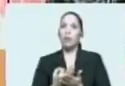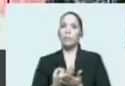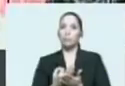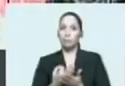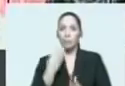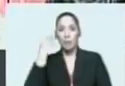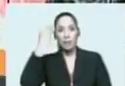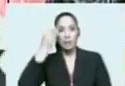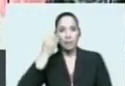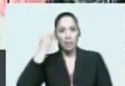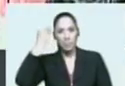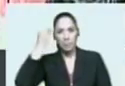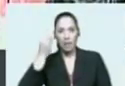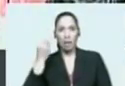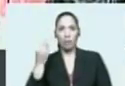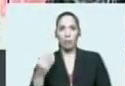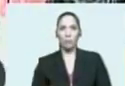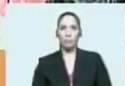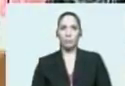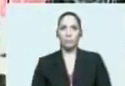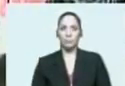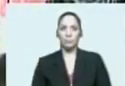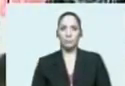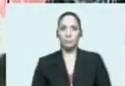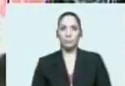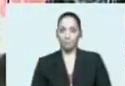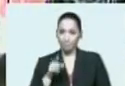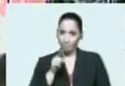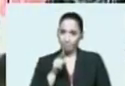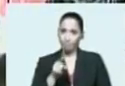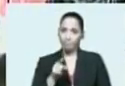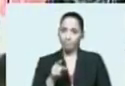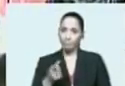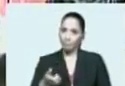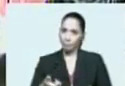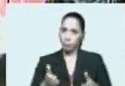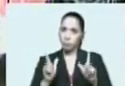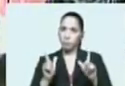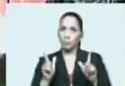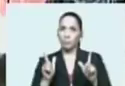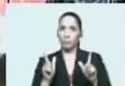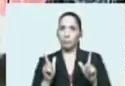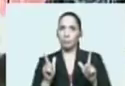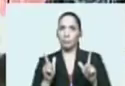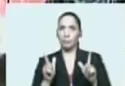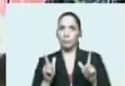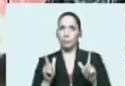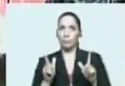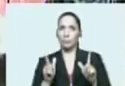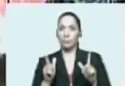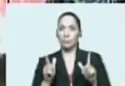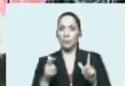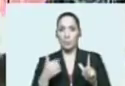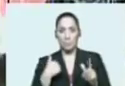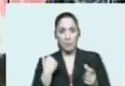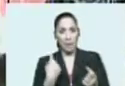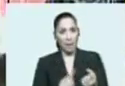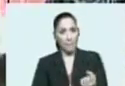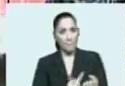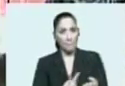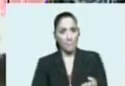cotidiano por eso con la autorización de eso de mis hermanos